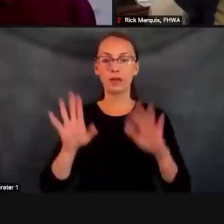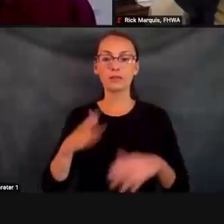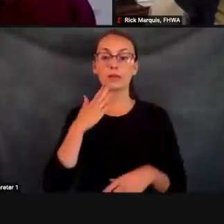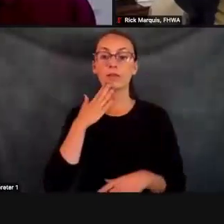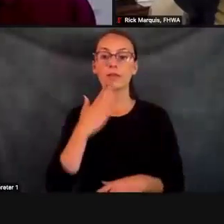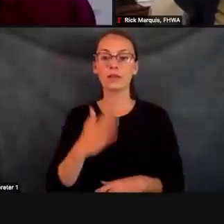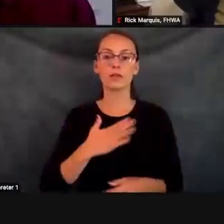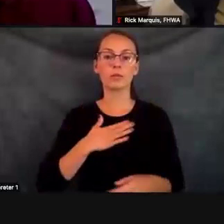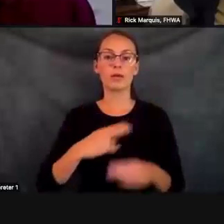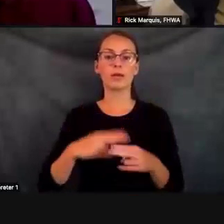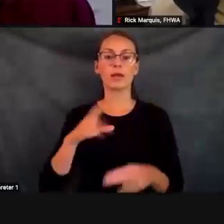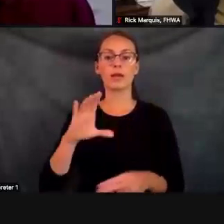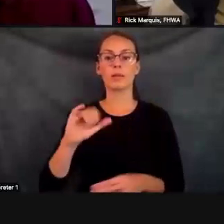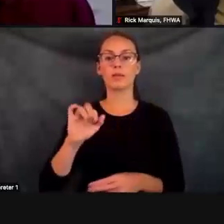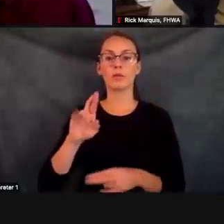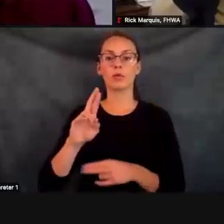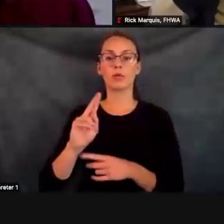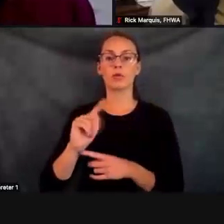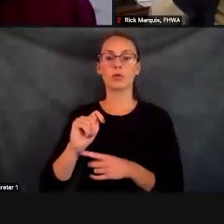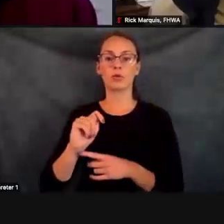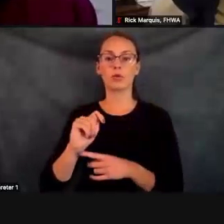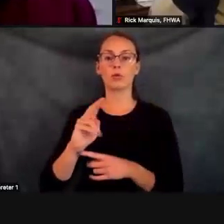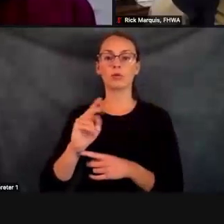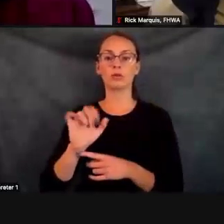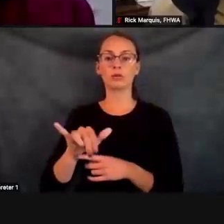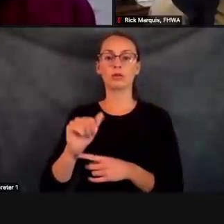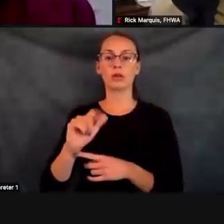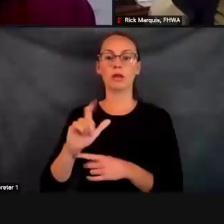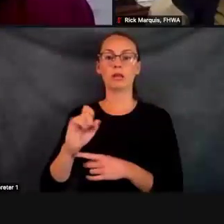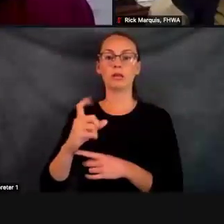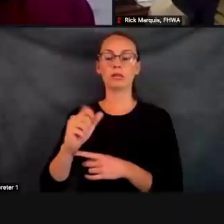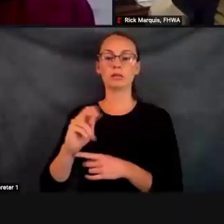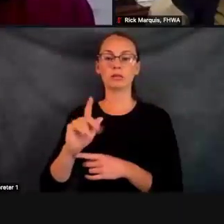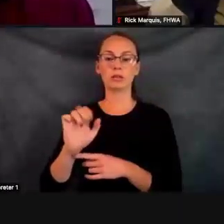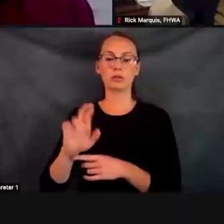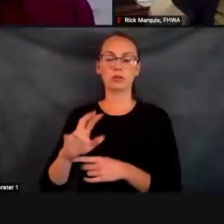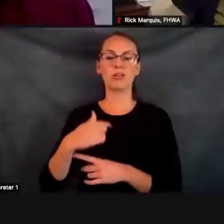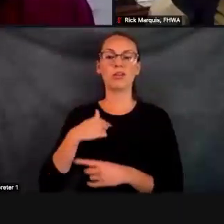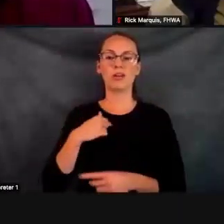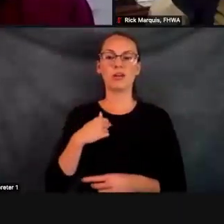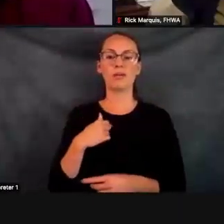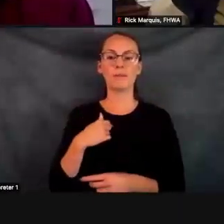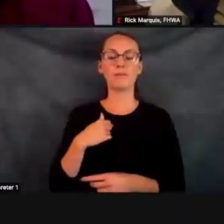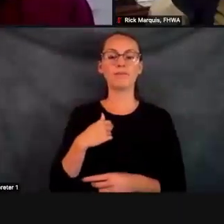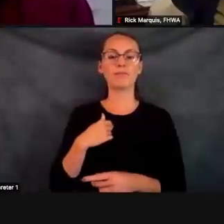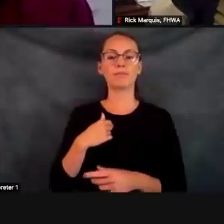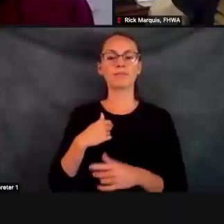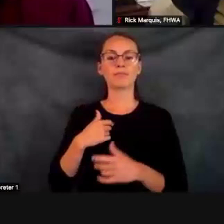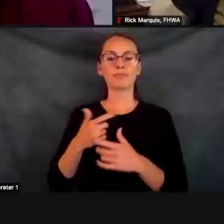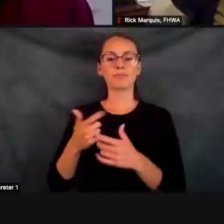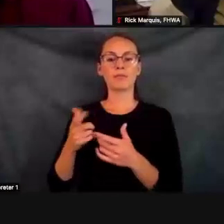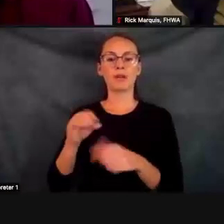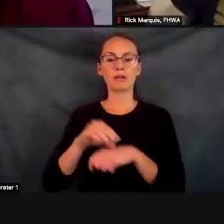Excelente, gracias. Yo me llamo Courtney Alexander. Yo soy la subdirectora